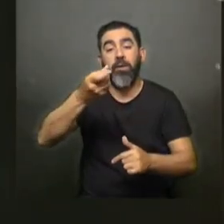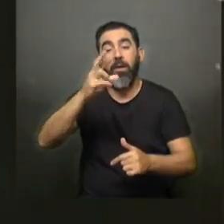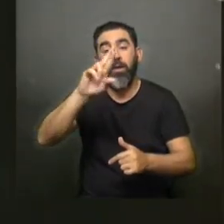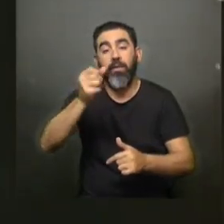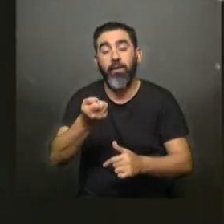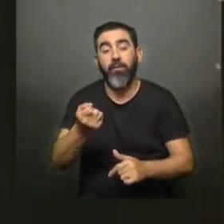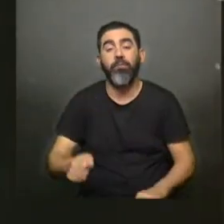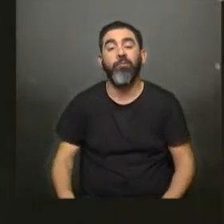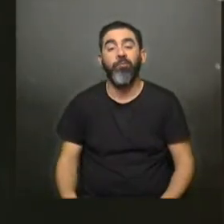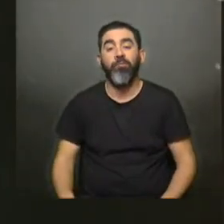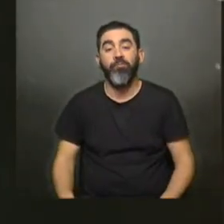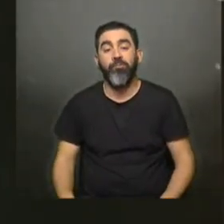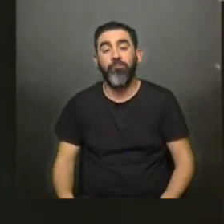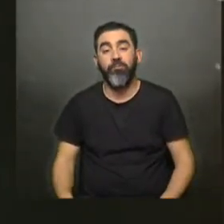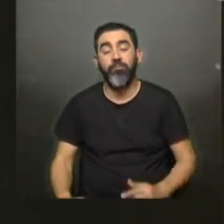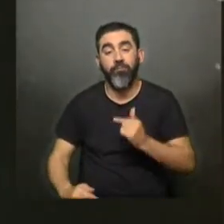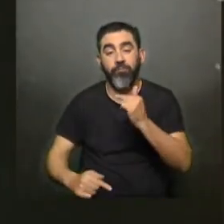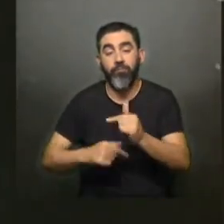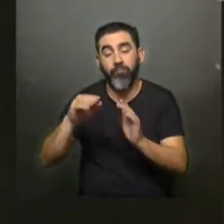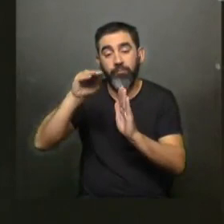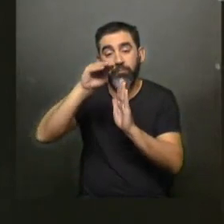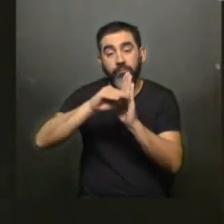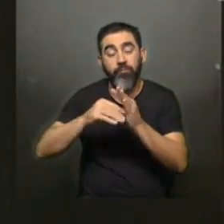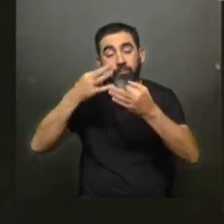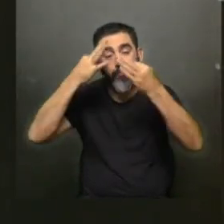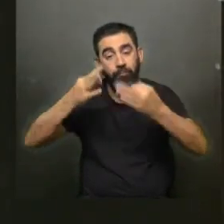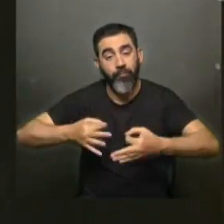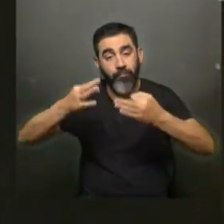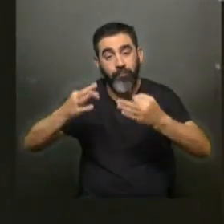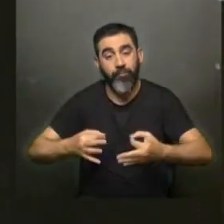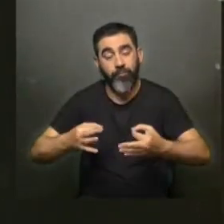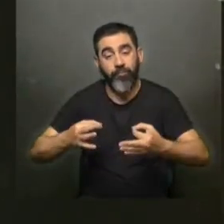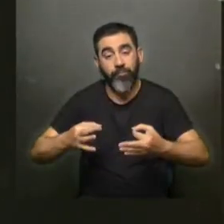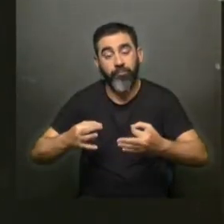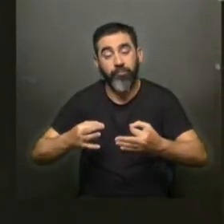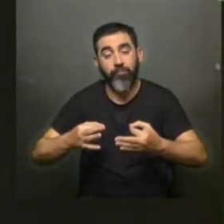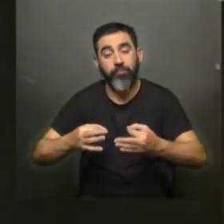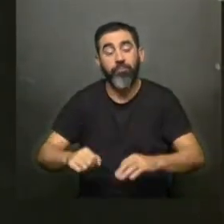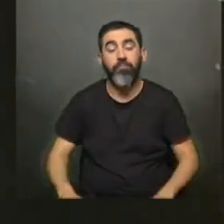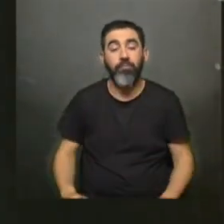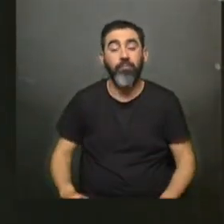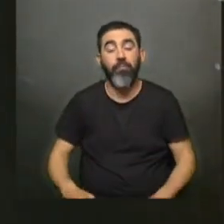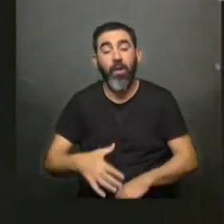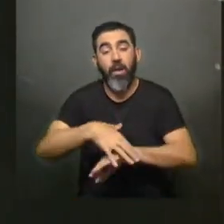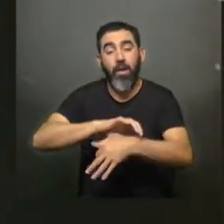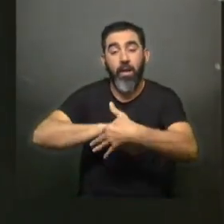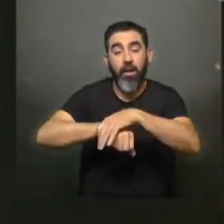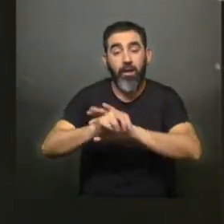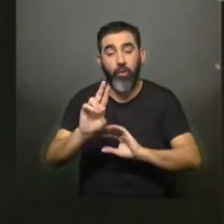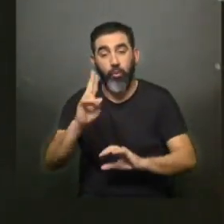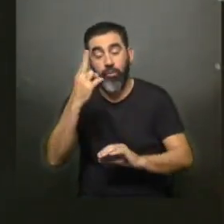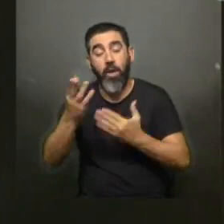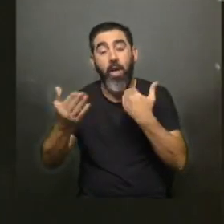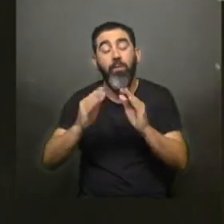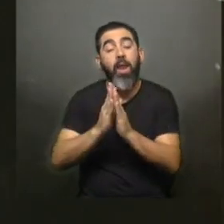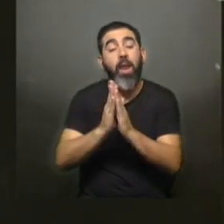Muy bien. Bueno, seguimos en este programa especial de arqueología del Uruguay y vamos a hablar de un